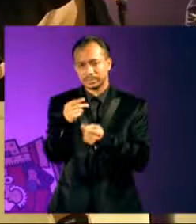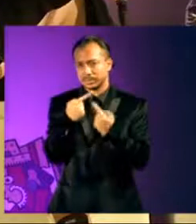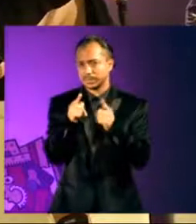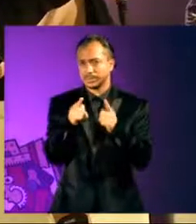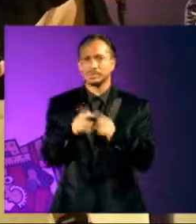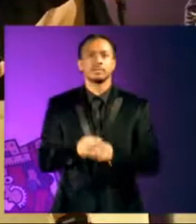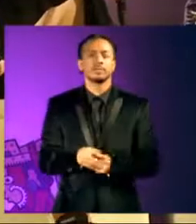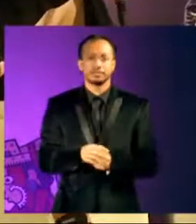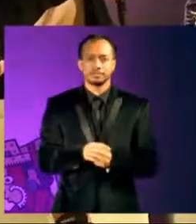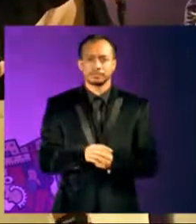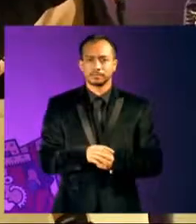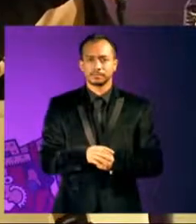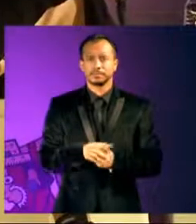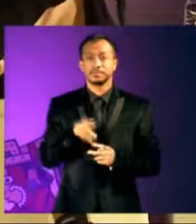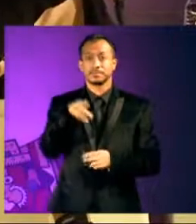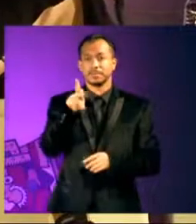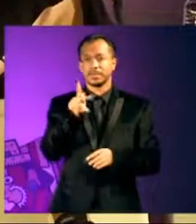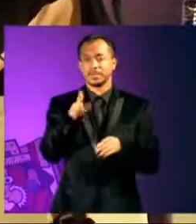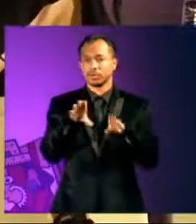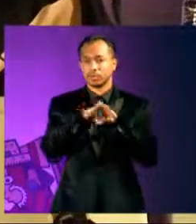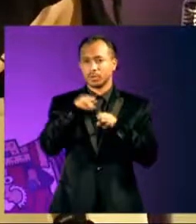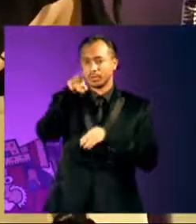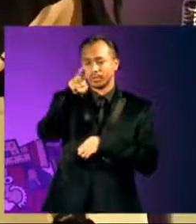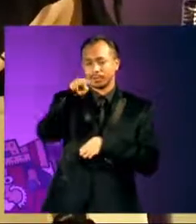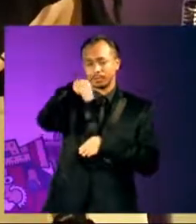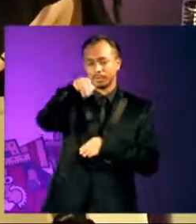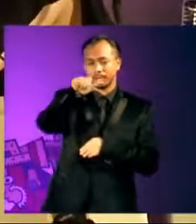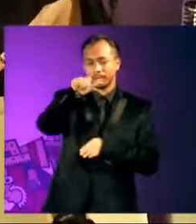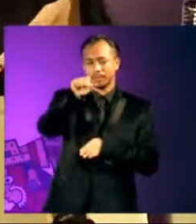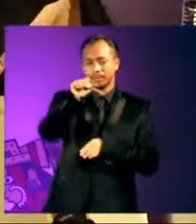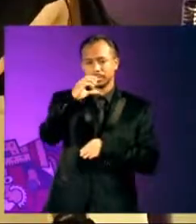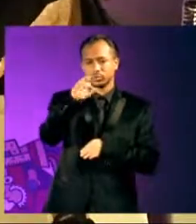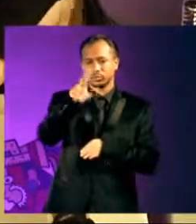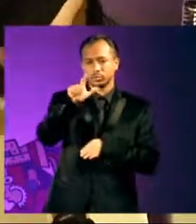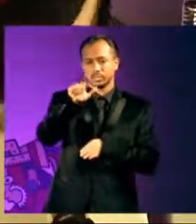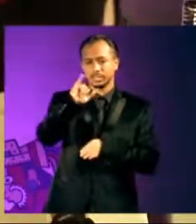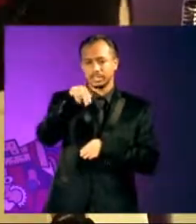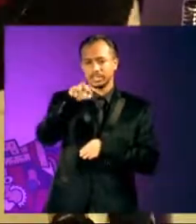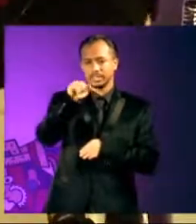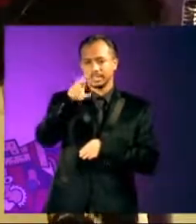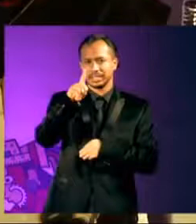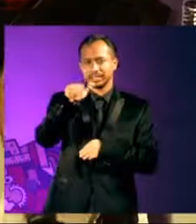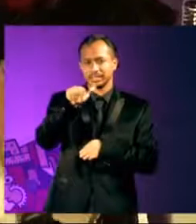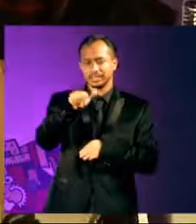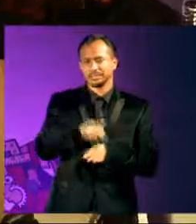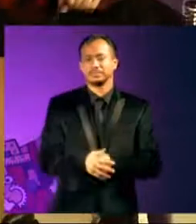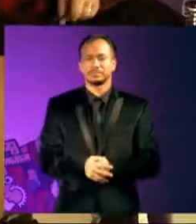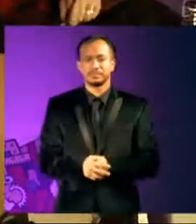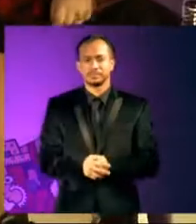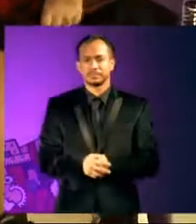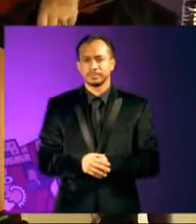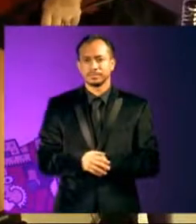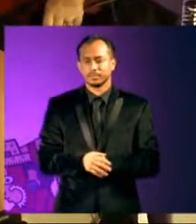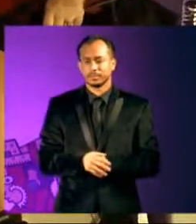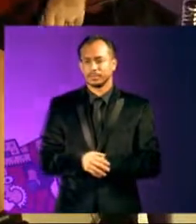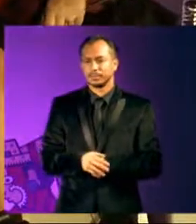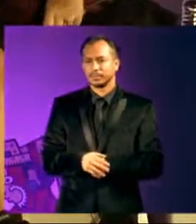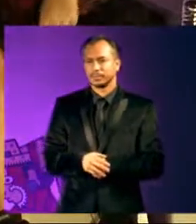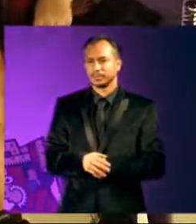patriarcal pues solo hemingway importaban y hay una parte que me